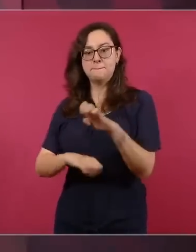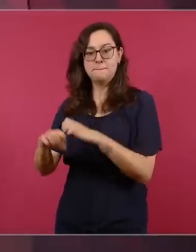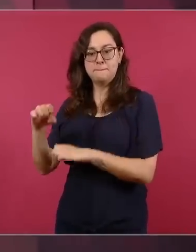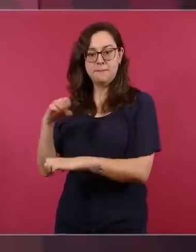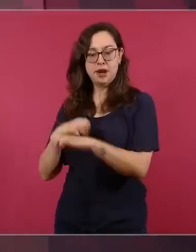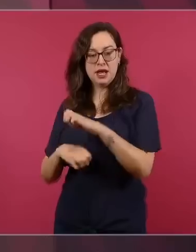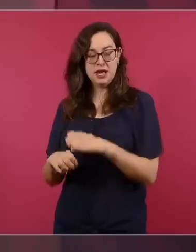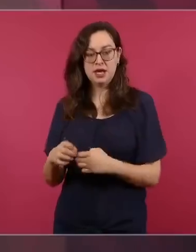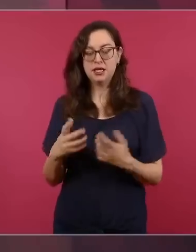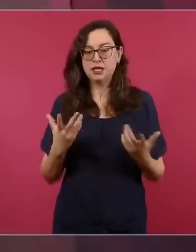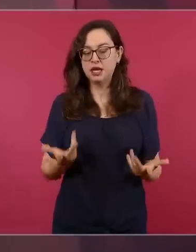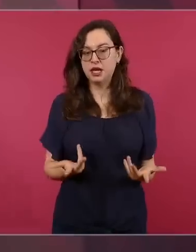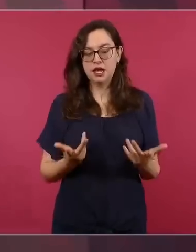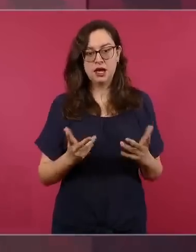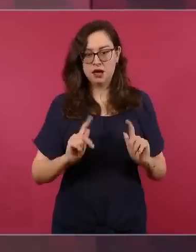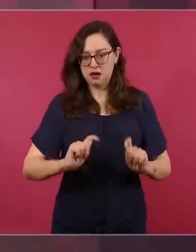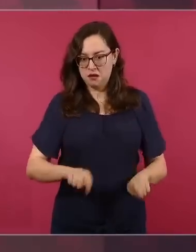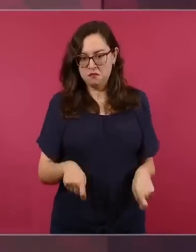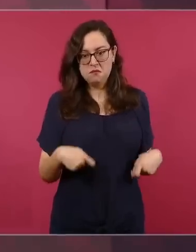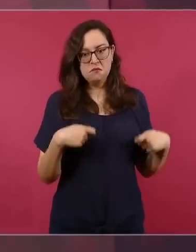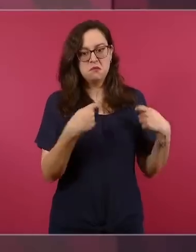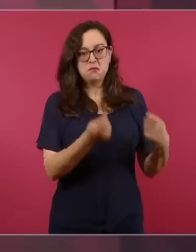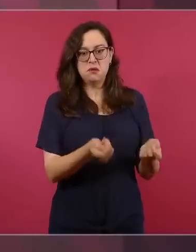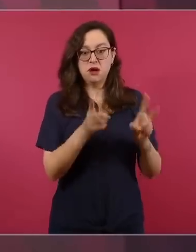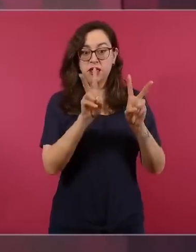que construían todos los hospitales,